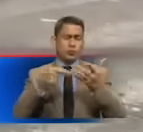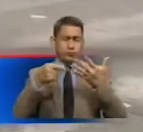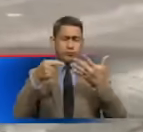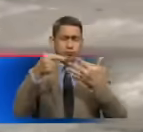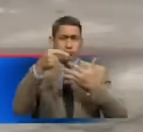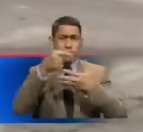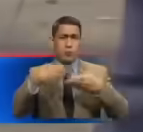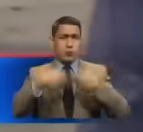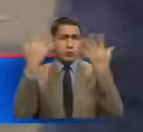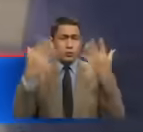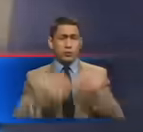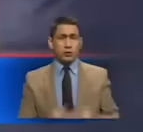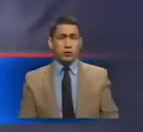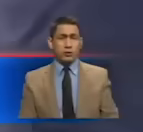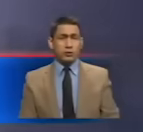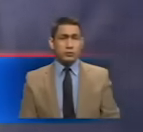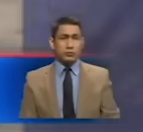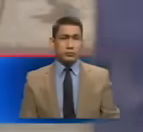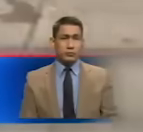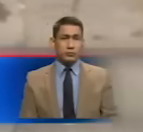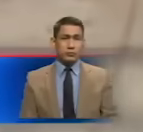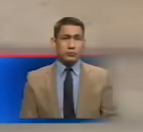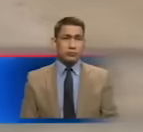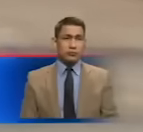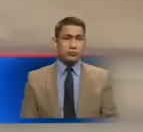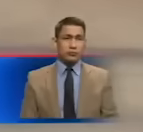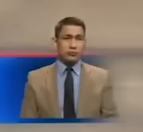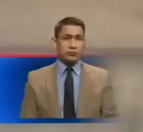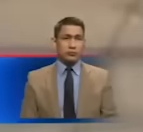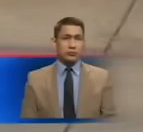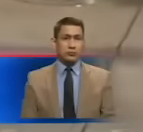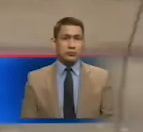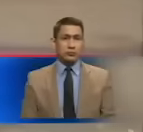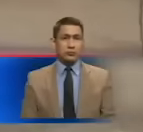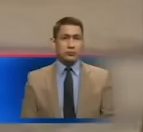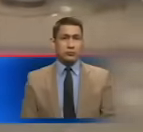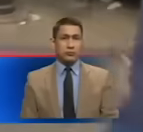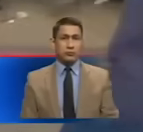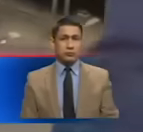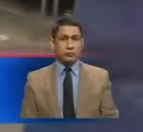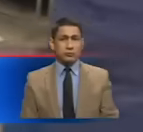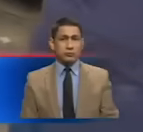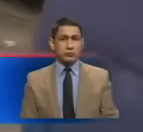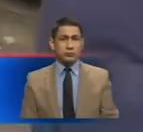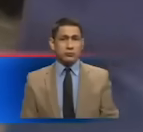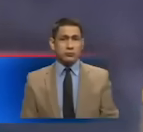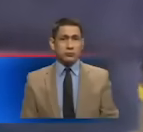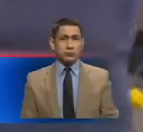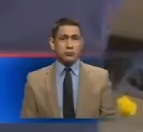no. Yo no me presto para movida, yo no me presto para...